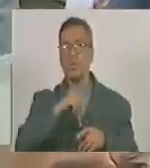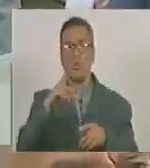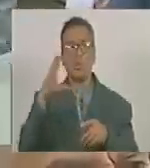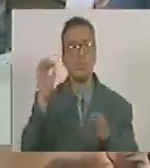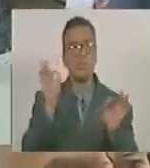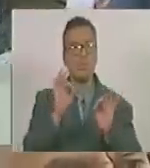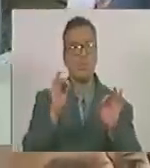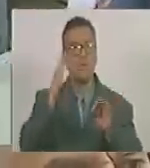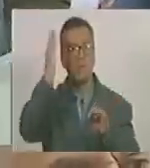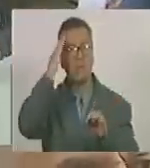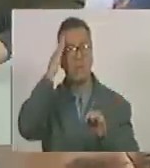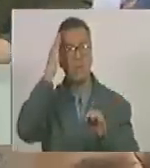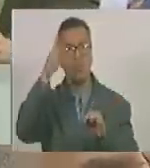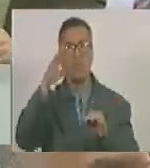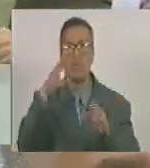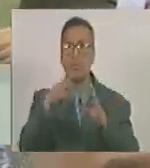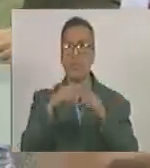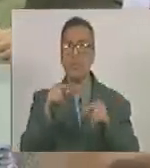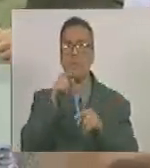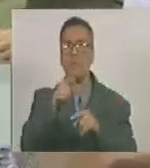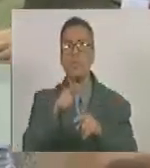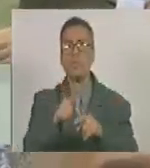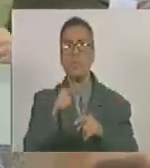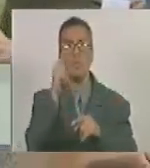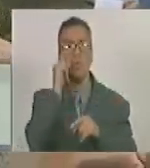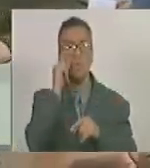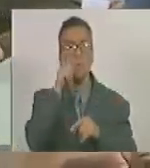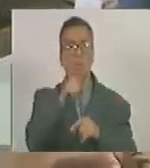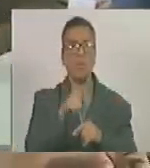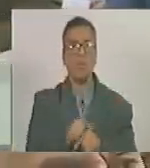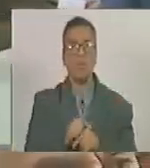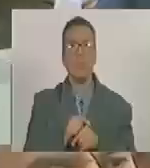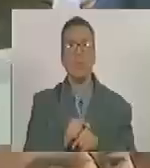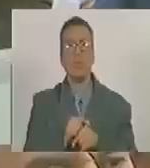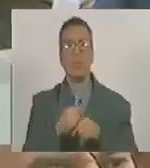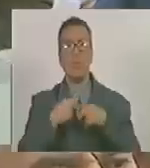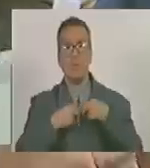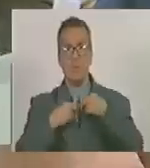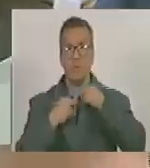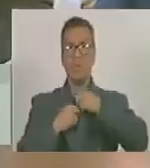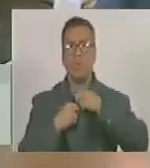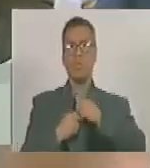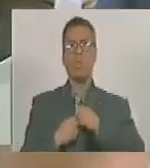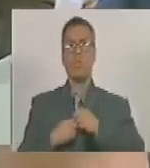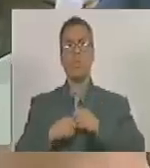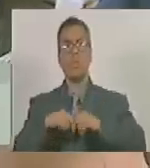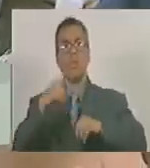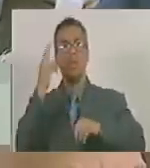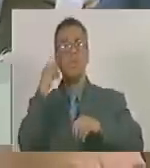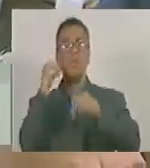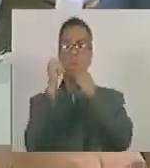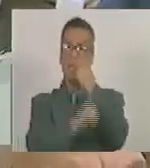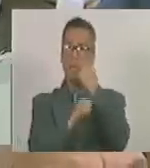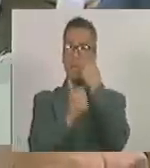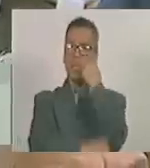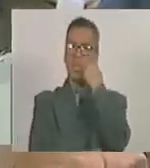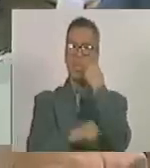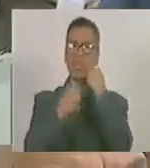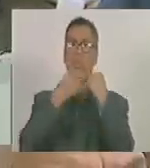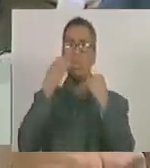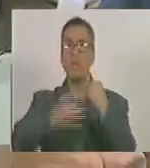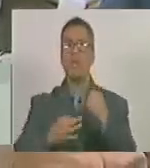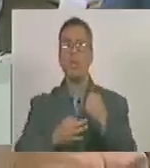nada del destino de los señores de Bragas Naranja, que son verdaderos responsables